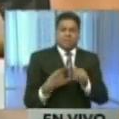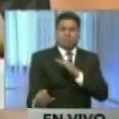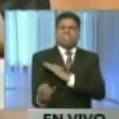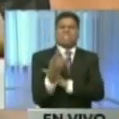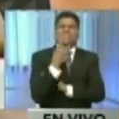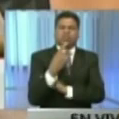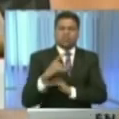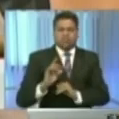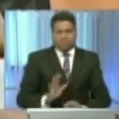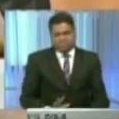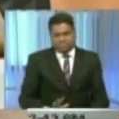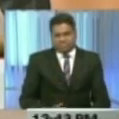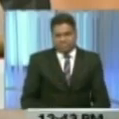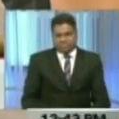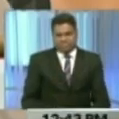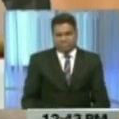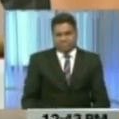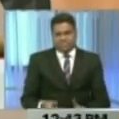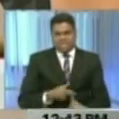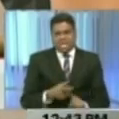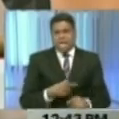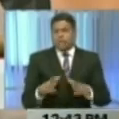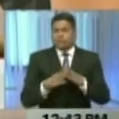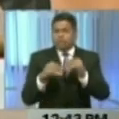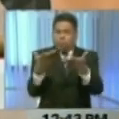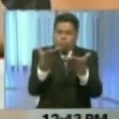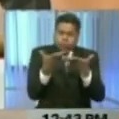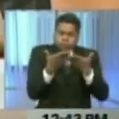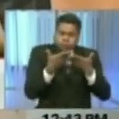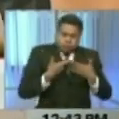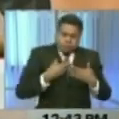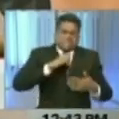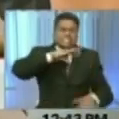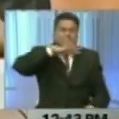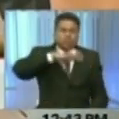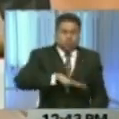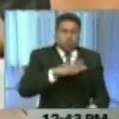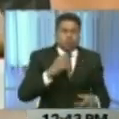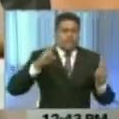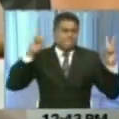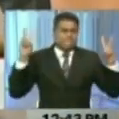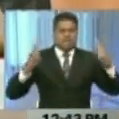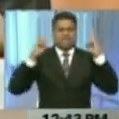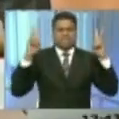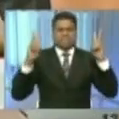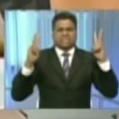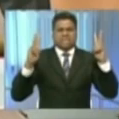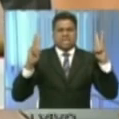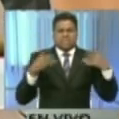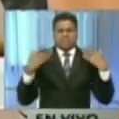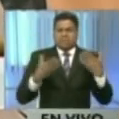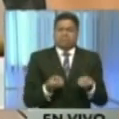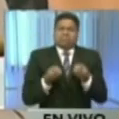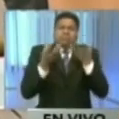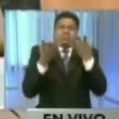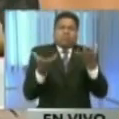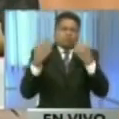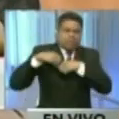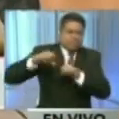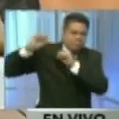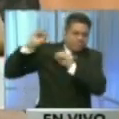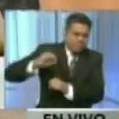Traicionan el legado histórico de valentía del pueblo de Venezuela que dio su vida para defender